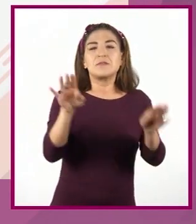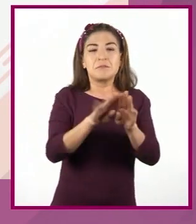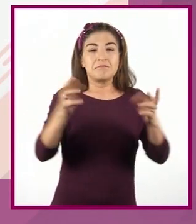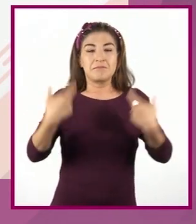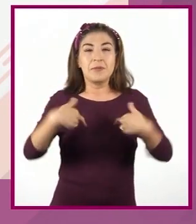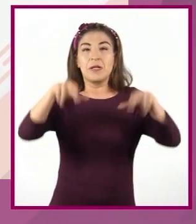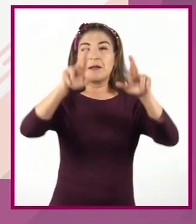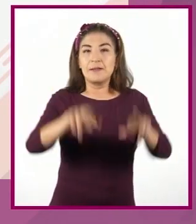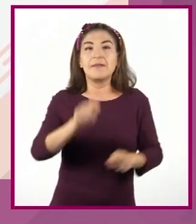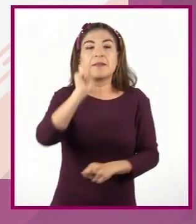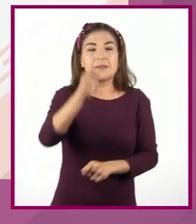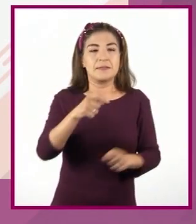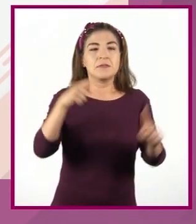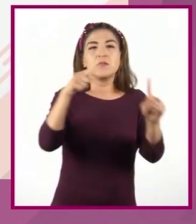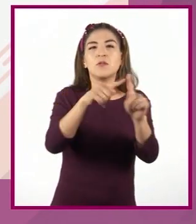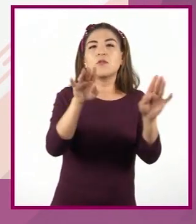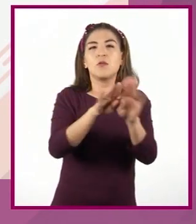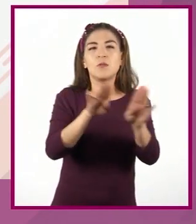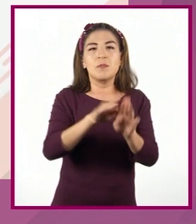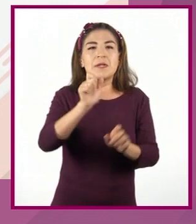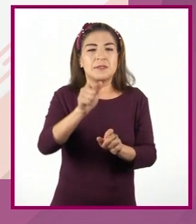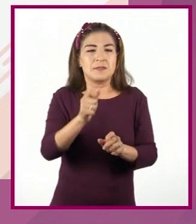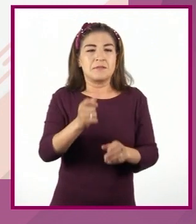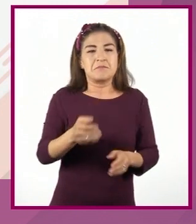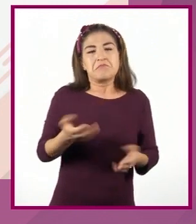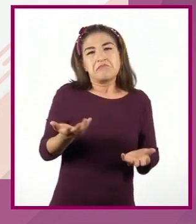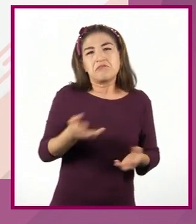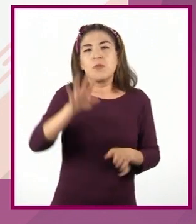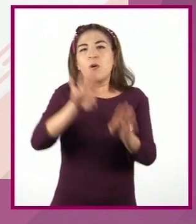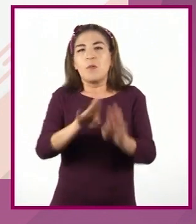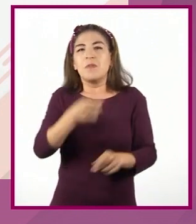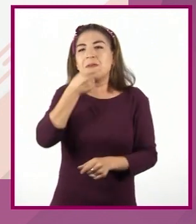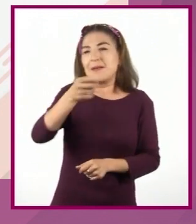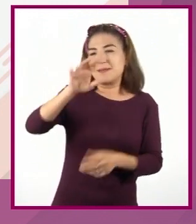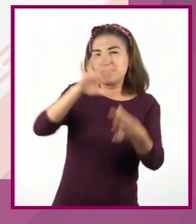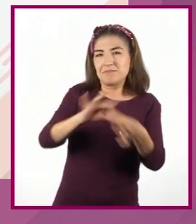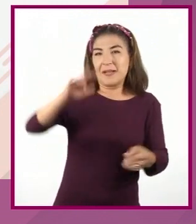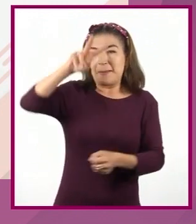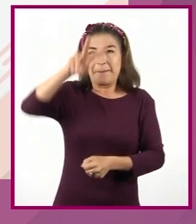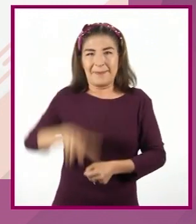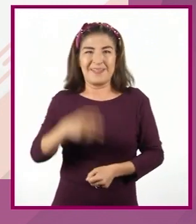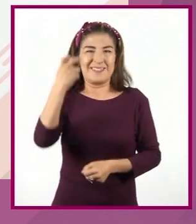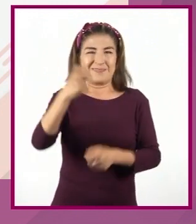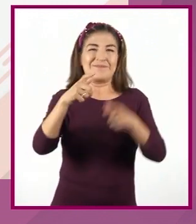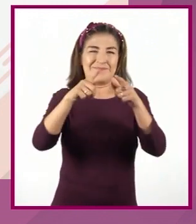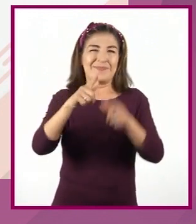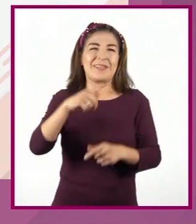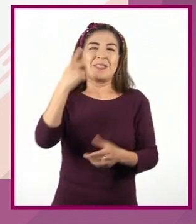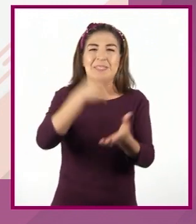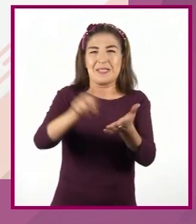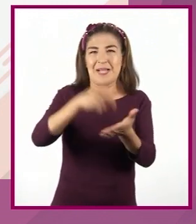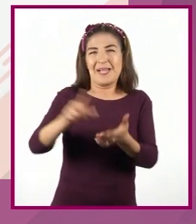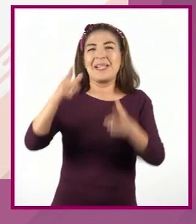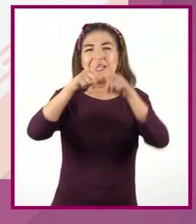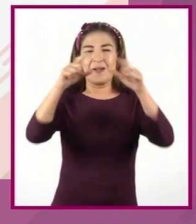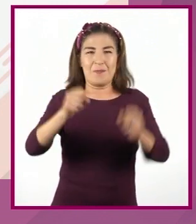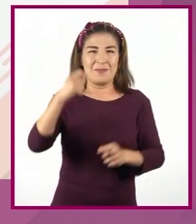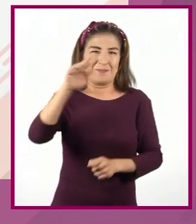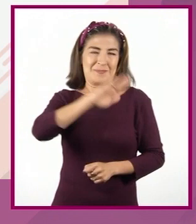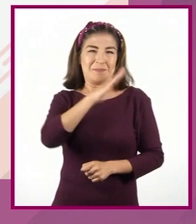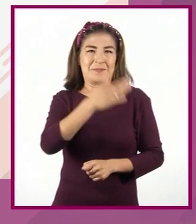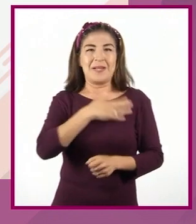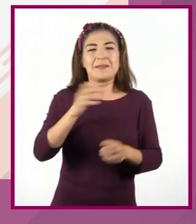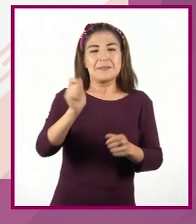representación que se considera modelo de cualquier manifestación de la realidad de acuerdo al Diccionario de la Lengua Española. Aparecen